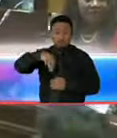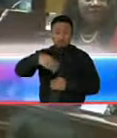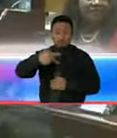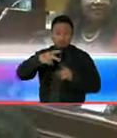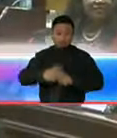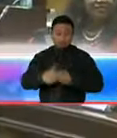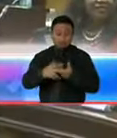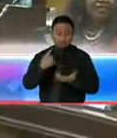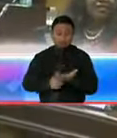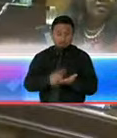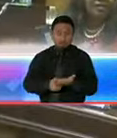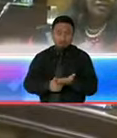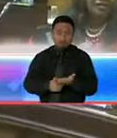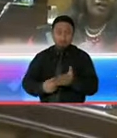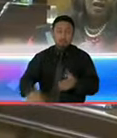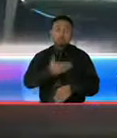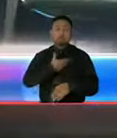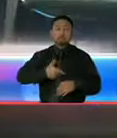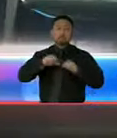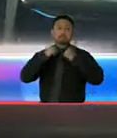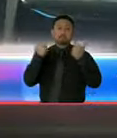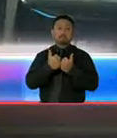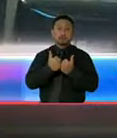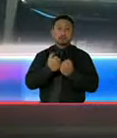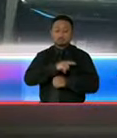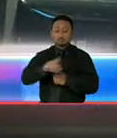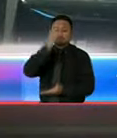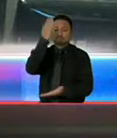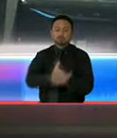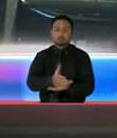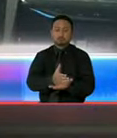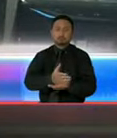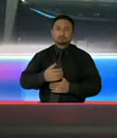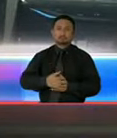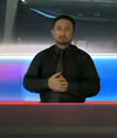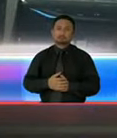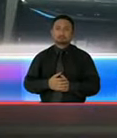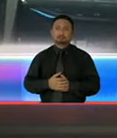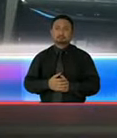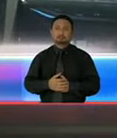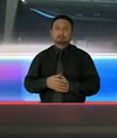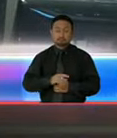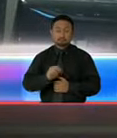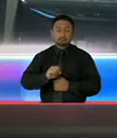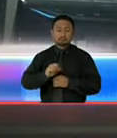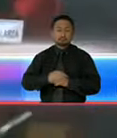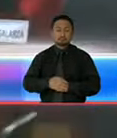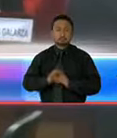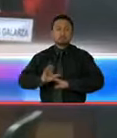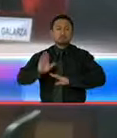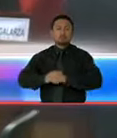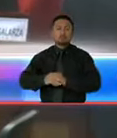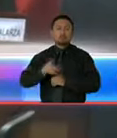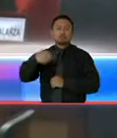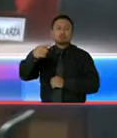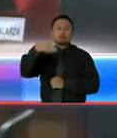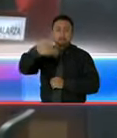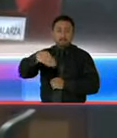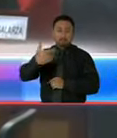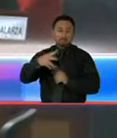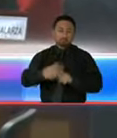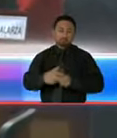iniciaría a debatirse, el presidente de la Asamblea sorprendió ordenando la suspensión de la sesión, con la promesa de reanudarle el próximo día